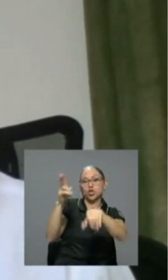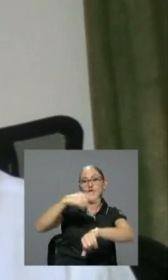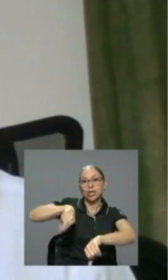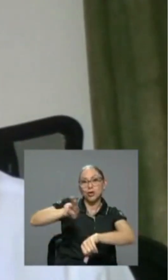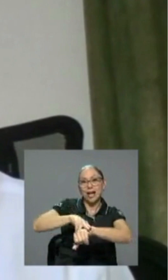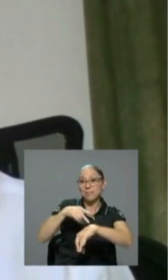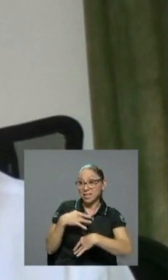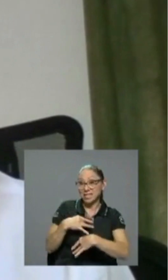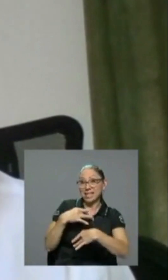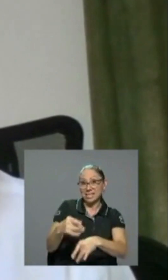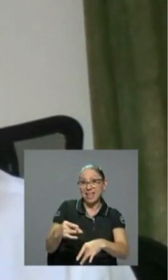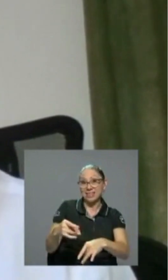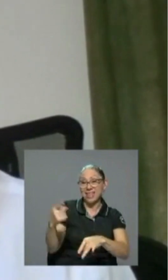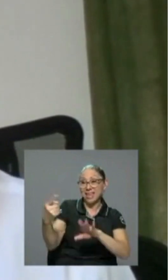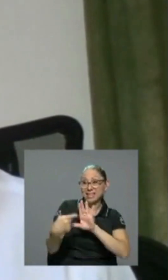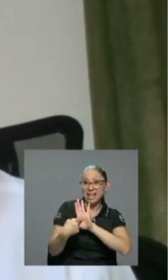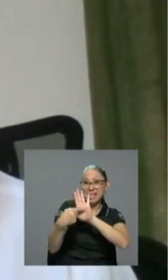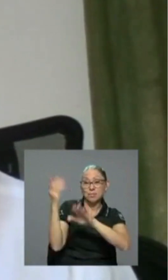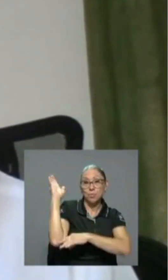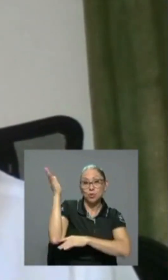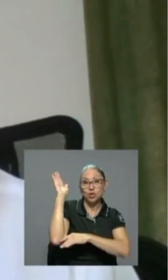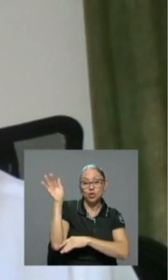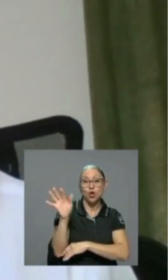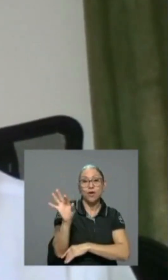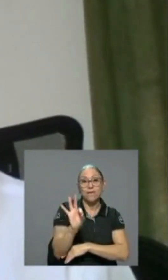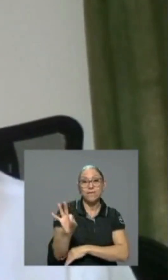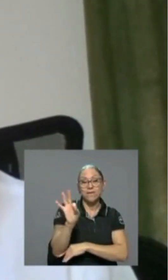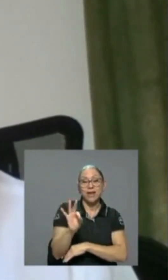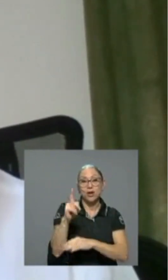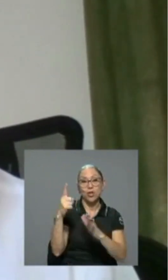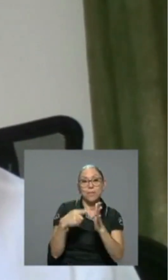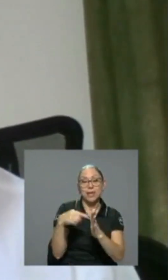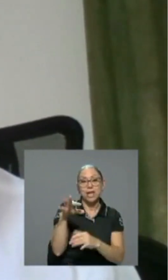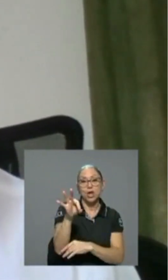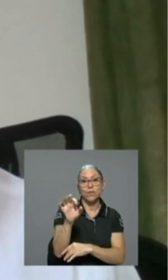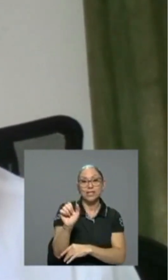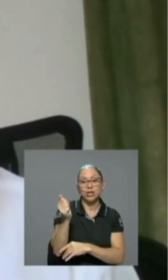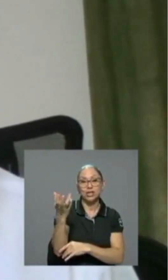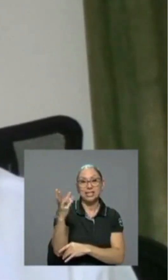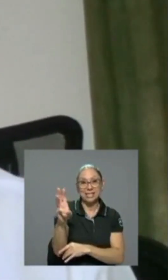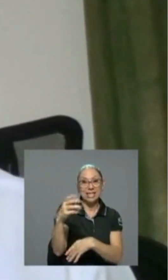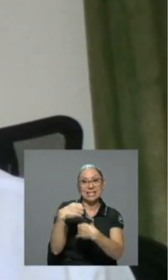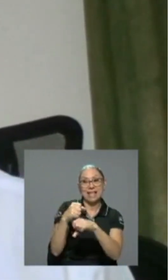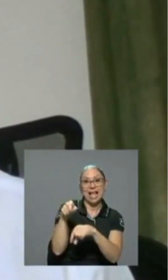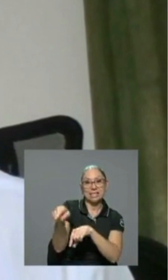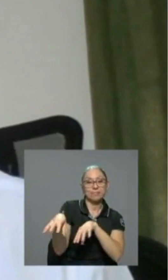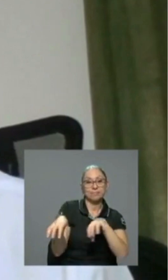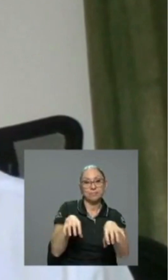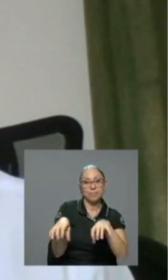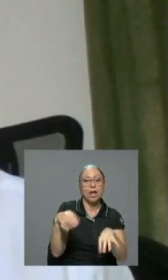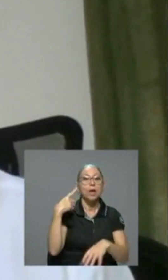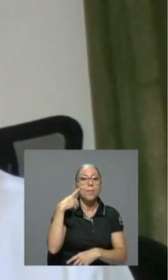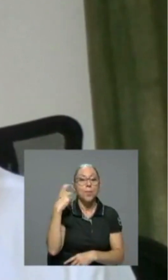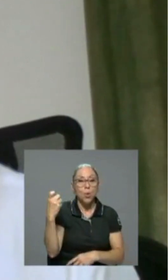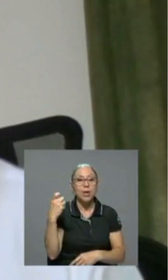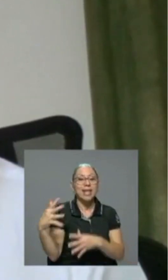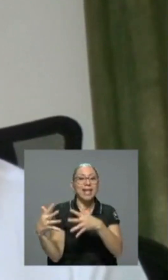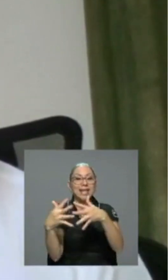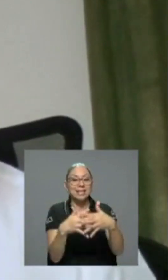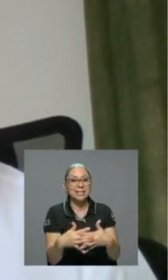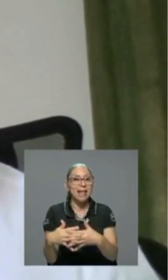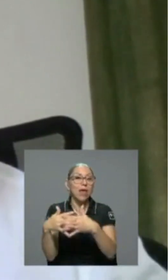se celebra en Panamá en el mes de febrero de 1916, porque pues Estados